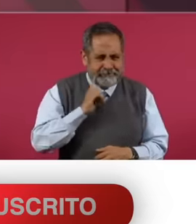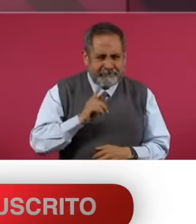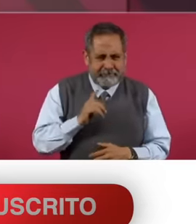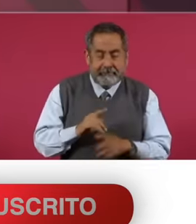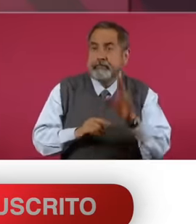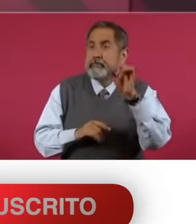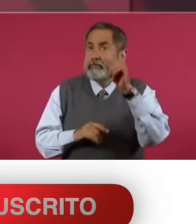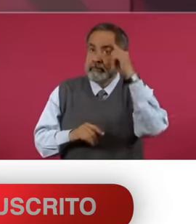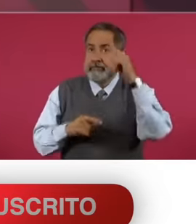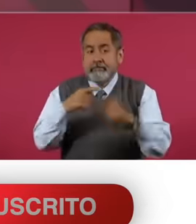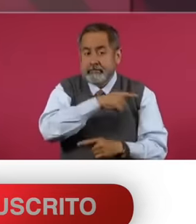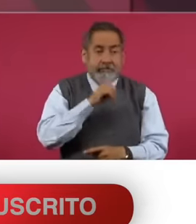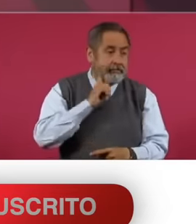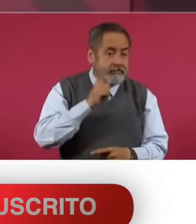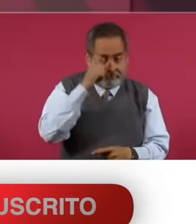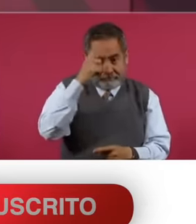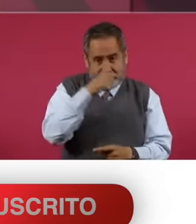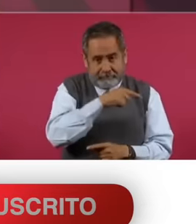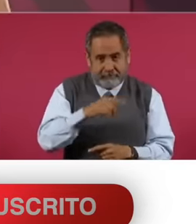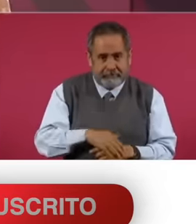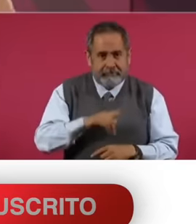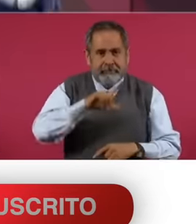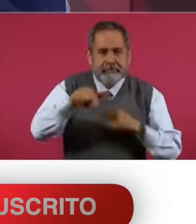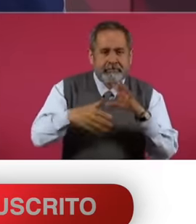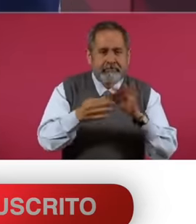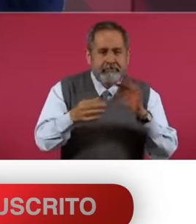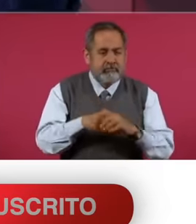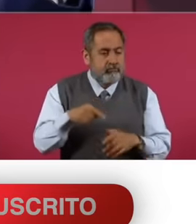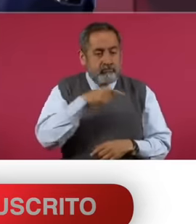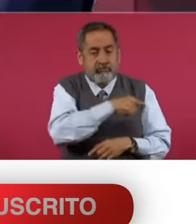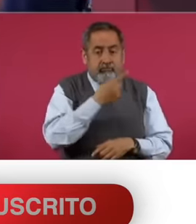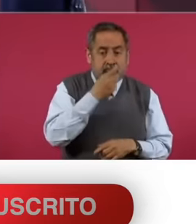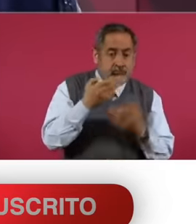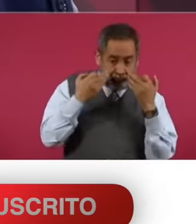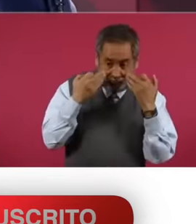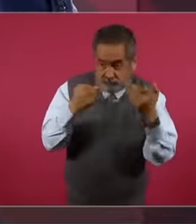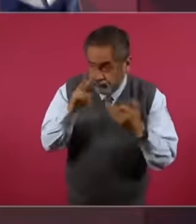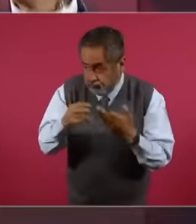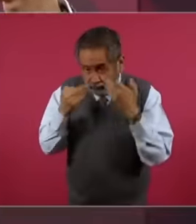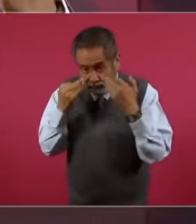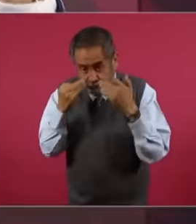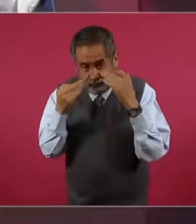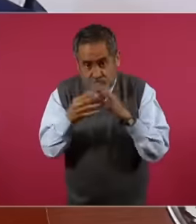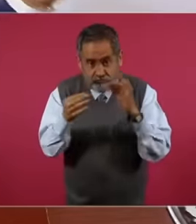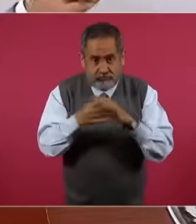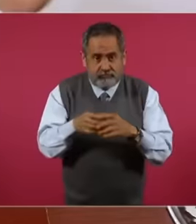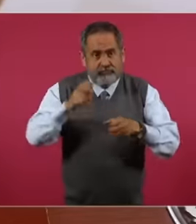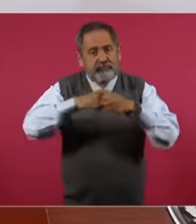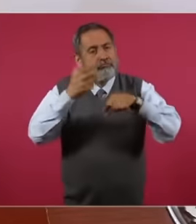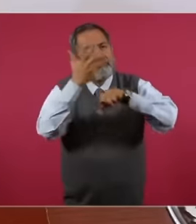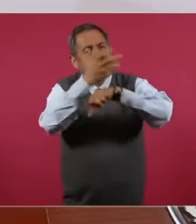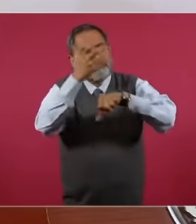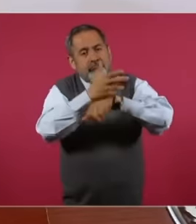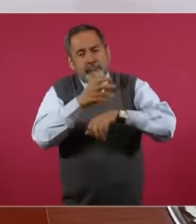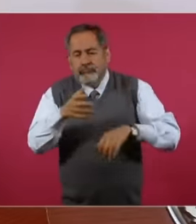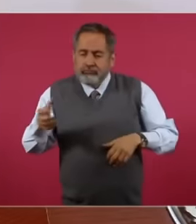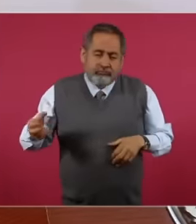Ah, ella después es testigo en Estados Unidos.